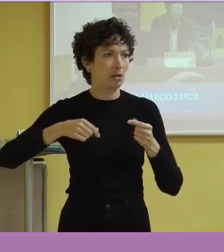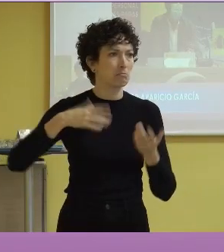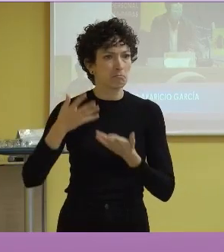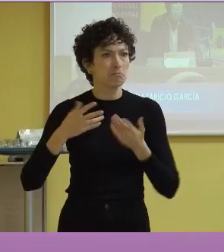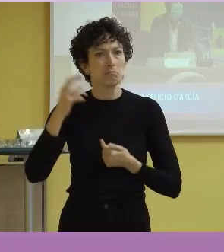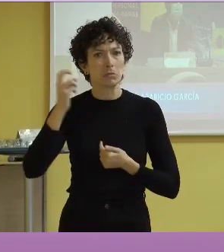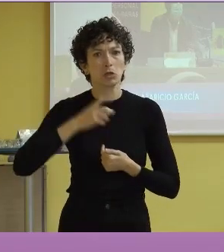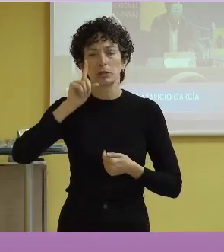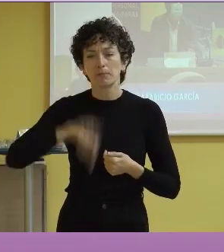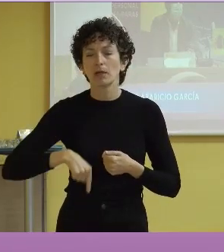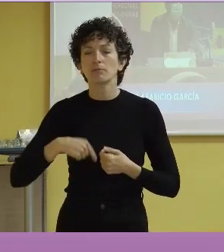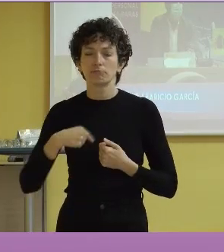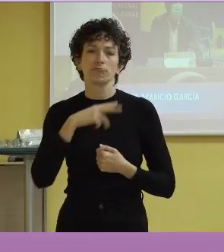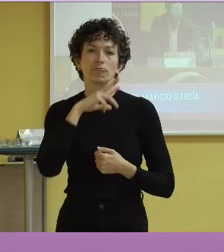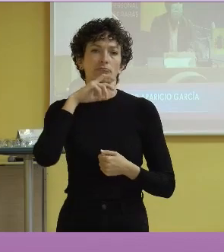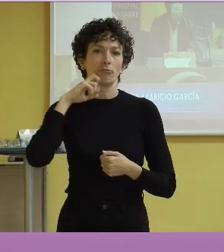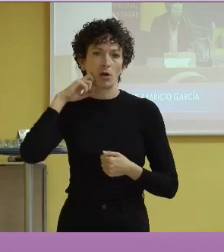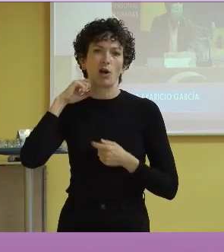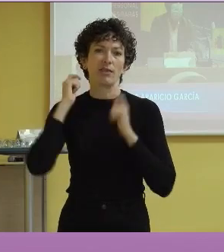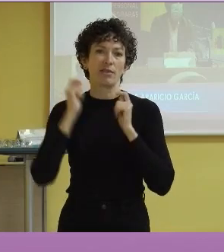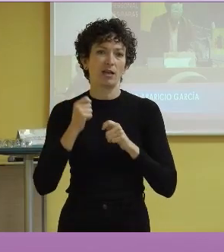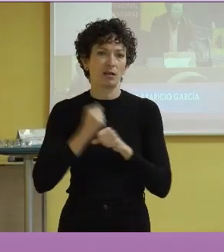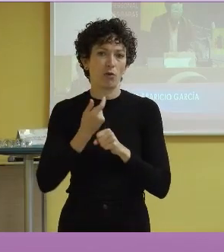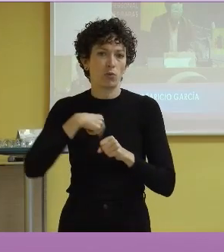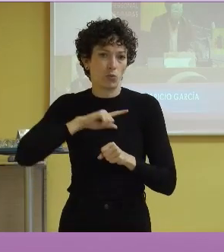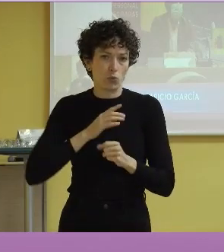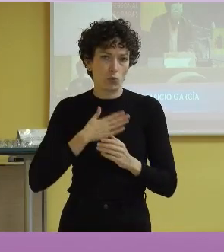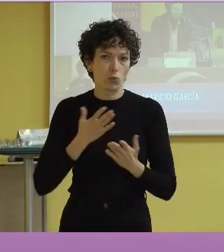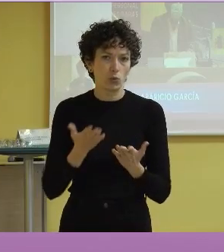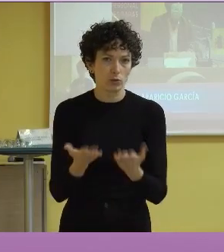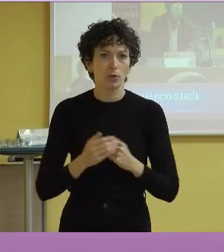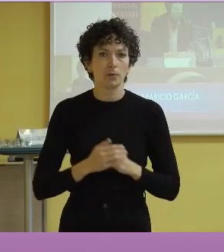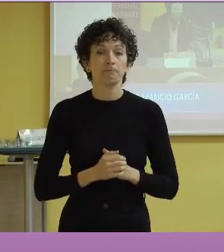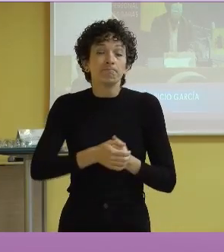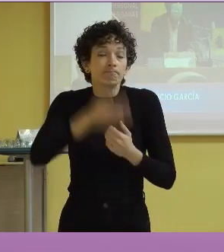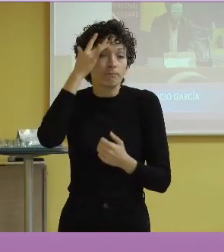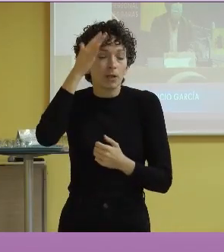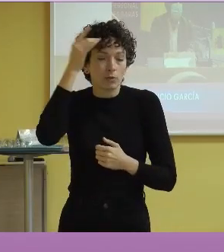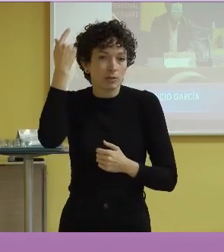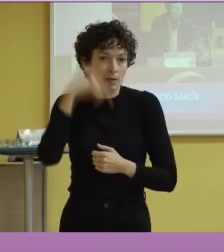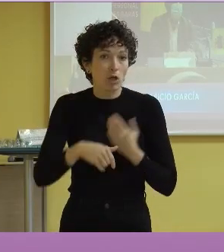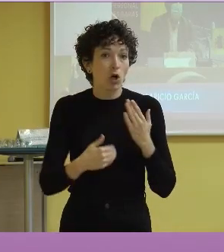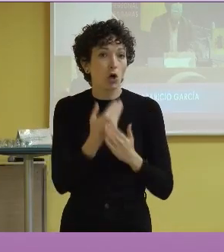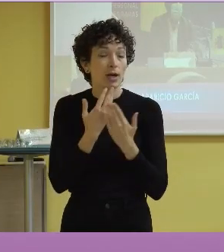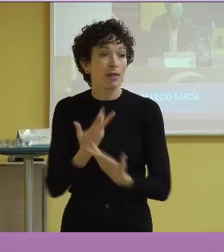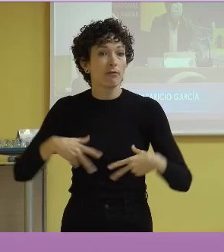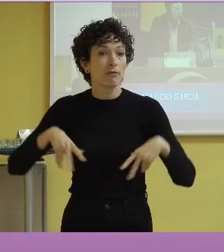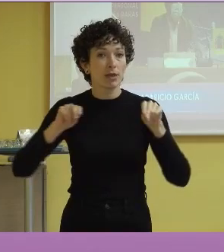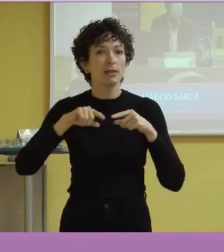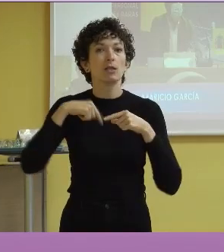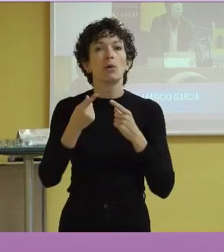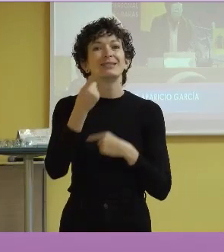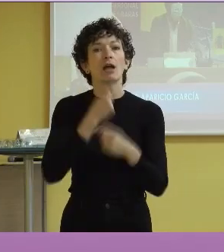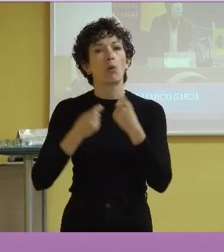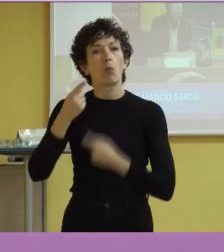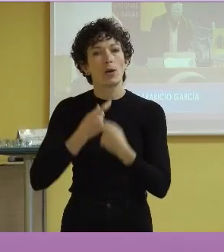y que también esto aporta valor a todo el trabajo que hacemos. Me imagino que ya sabéis que al final de las jornadas hay una pequeña encuesta